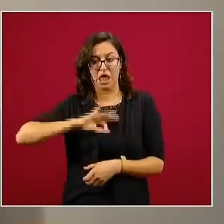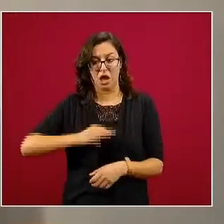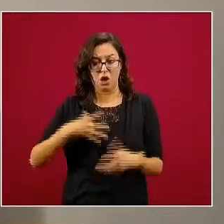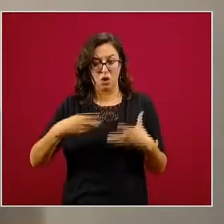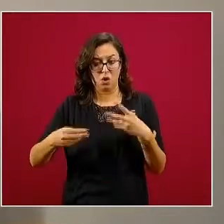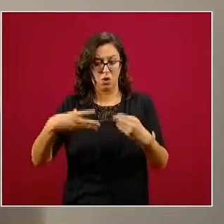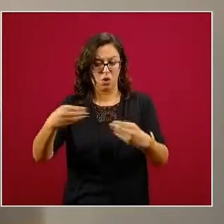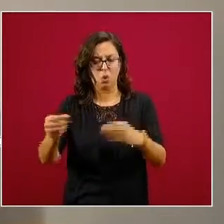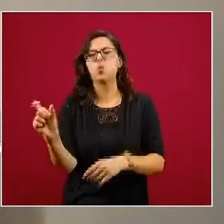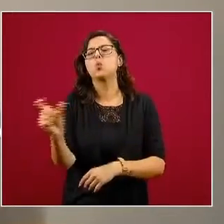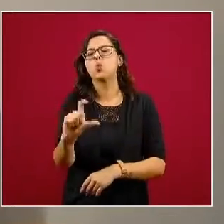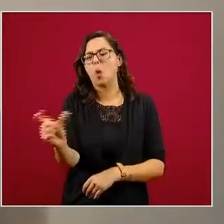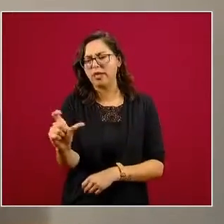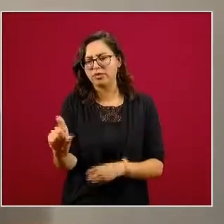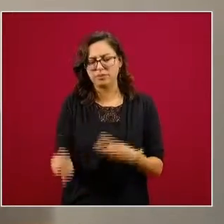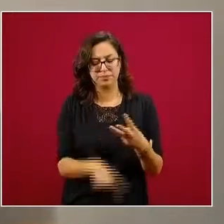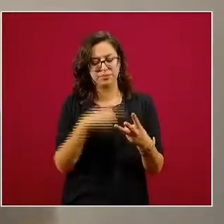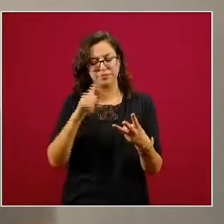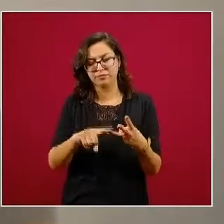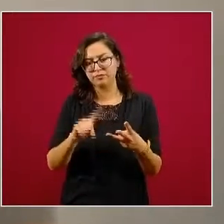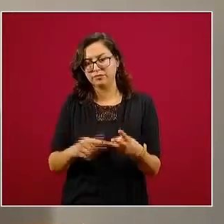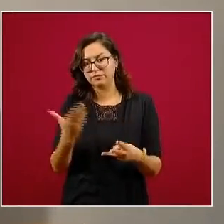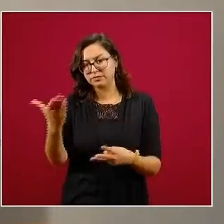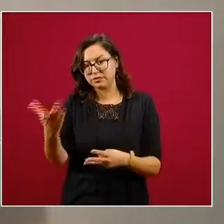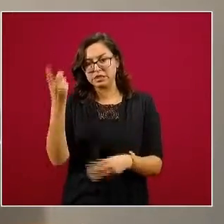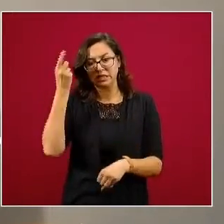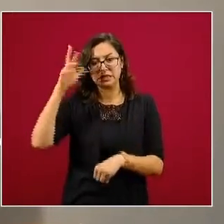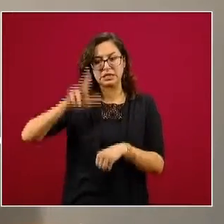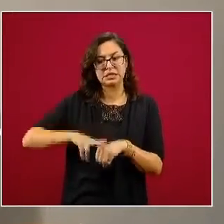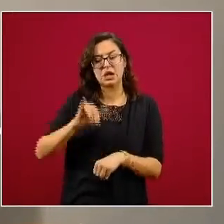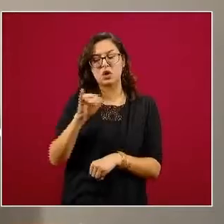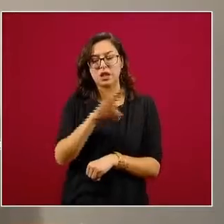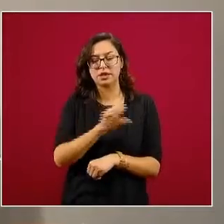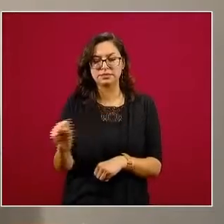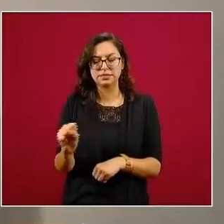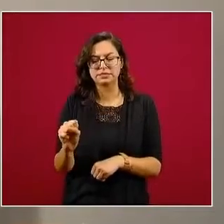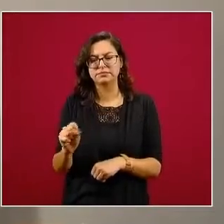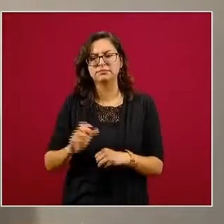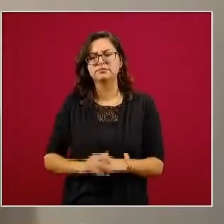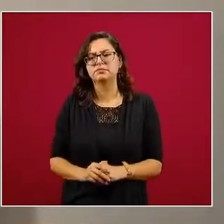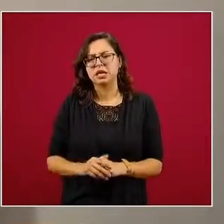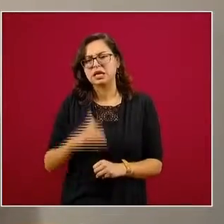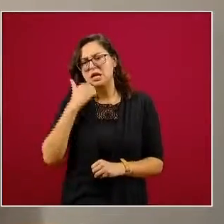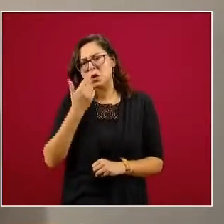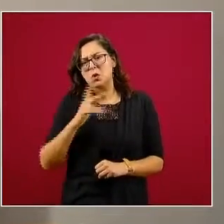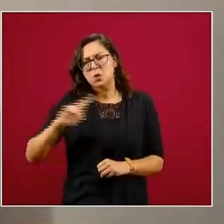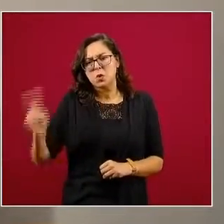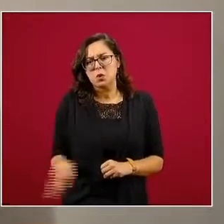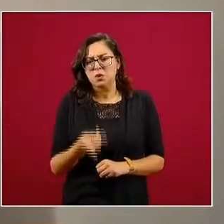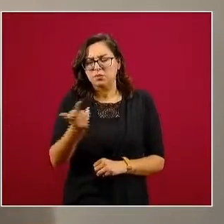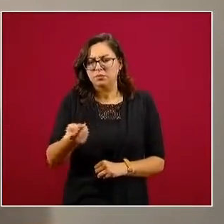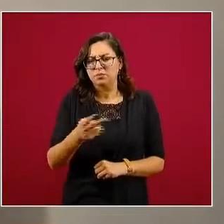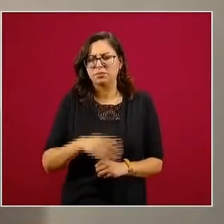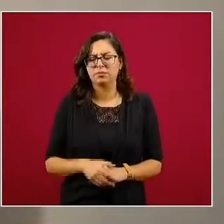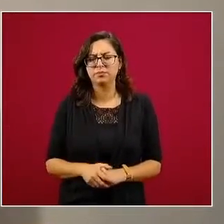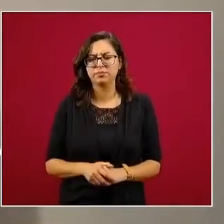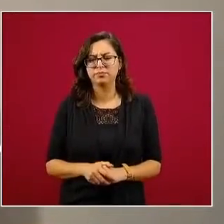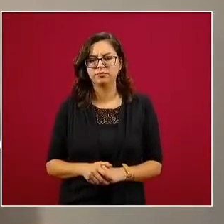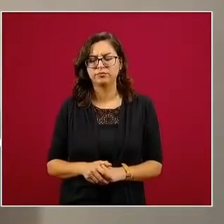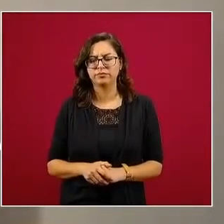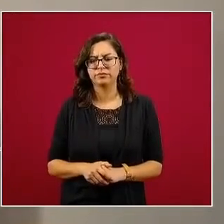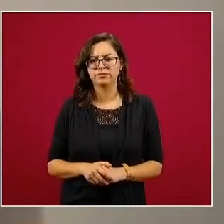de 26 millones de pesos solo de pago de bonos COVID. Hemos contratado a 409 nuevos personales de salud que tienen